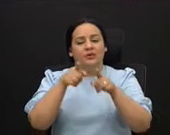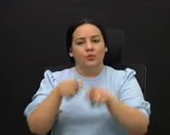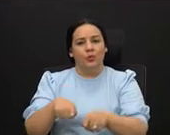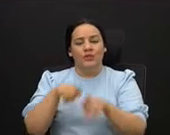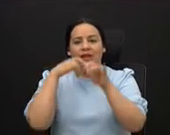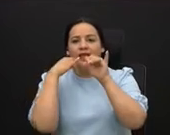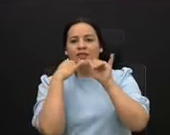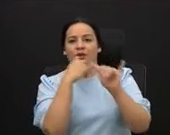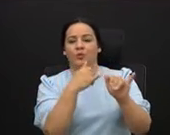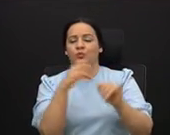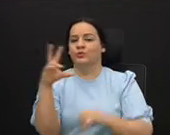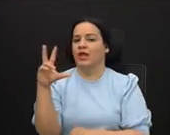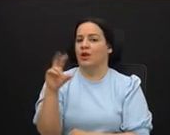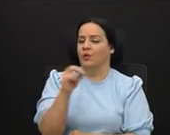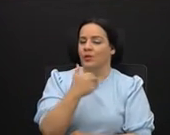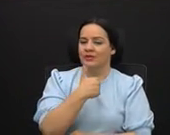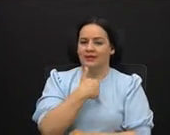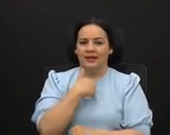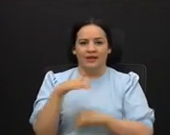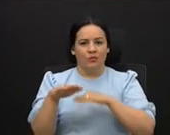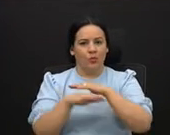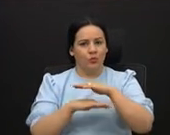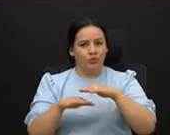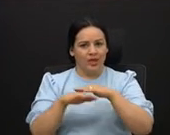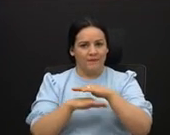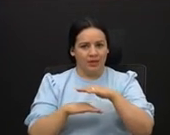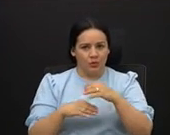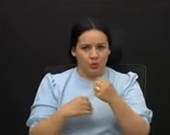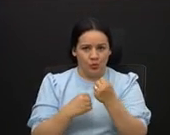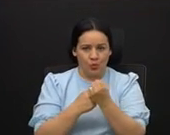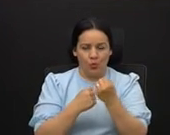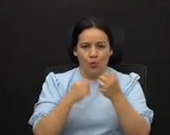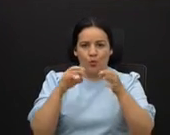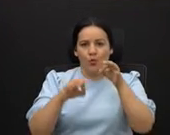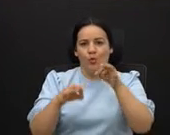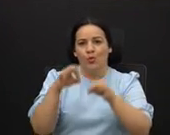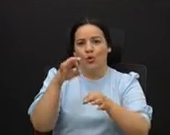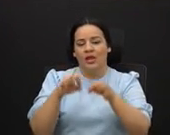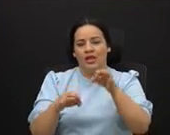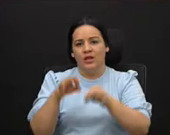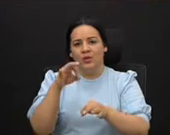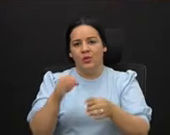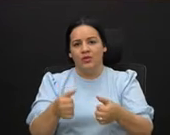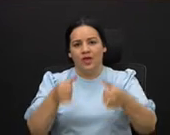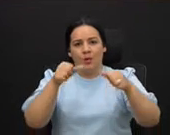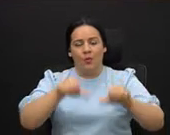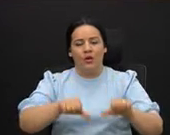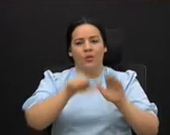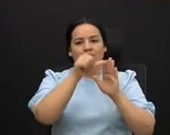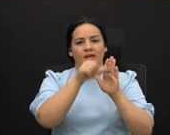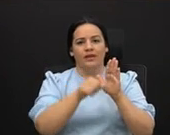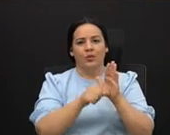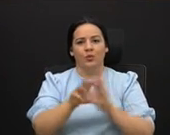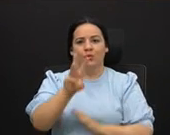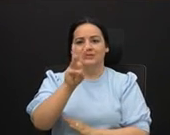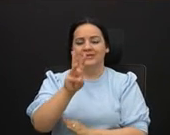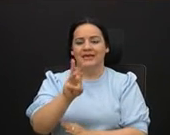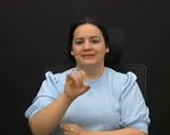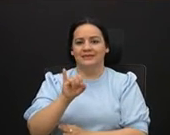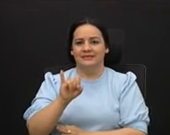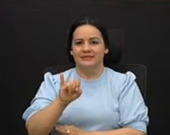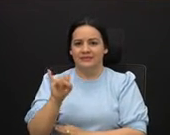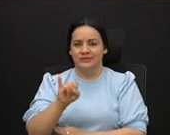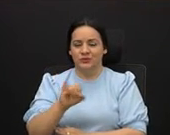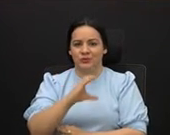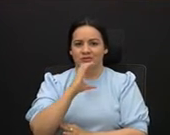denuncia no tienen fundamento jurídico, según el artículo 6, inciso C de